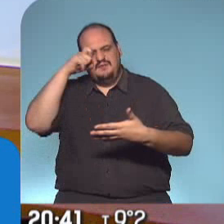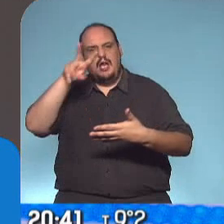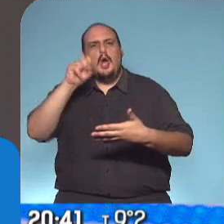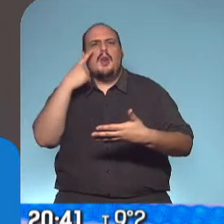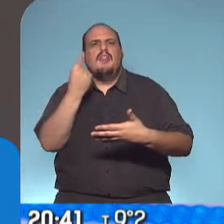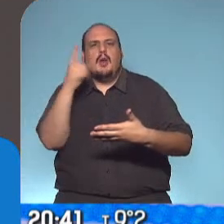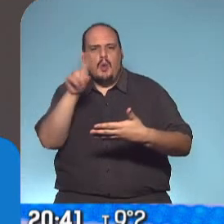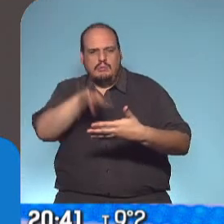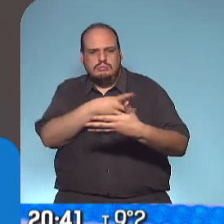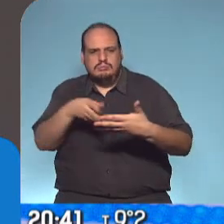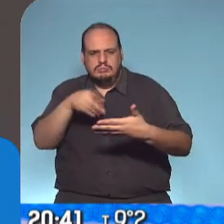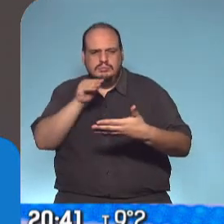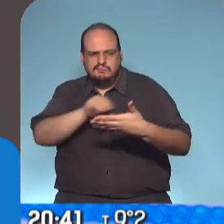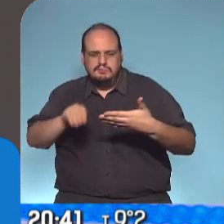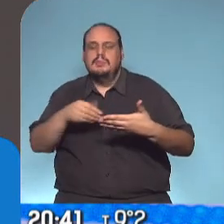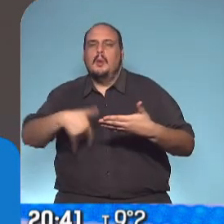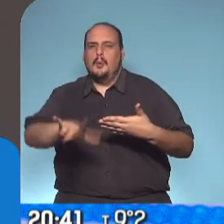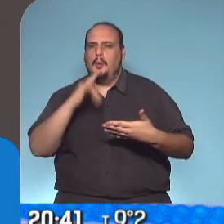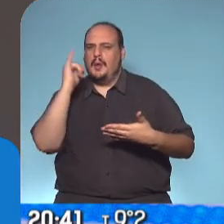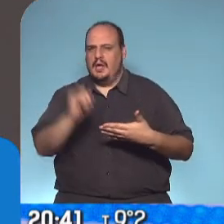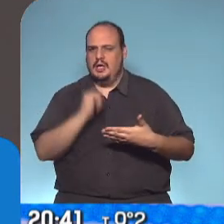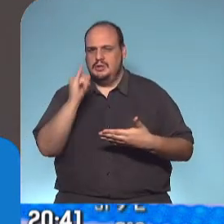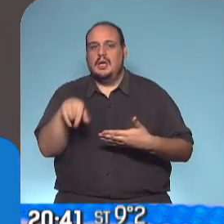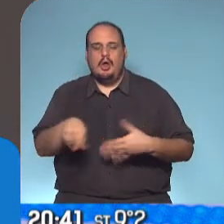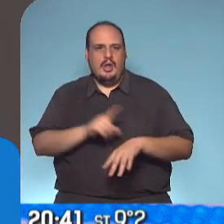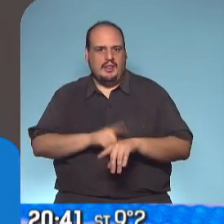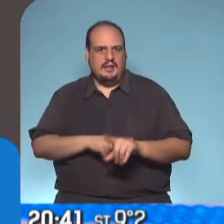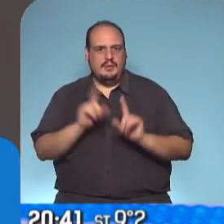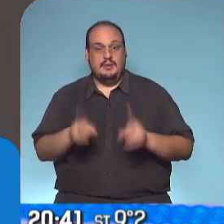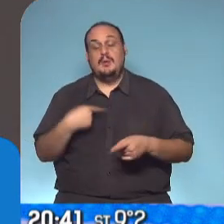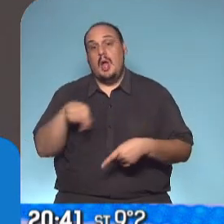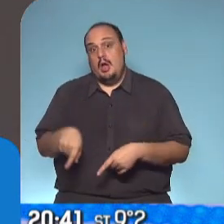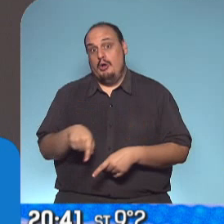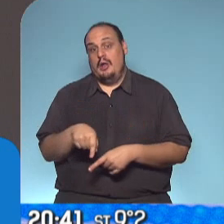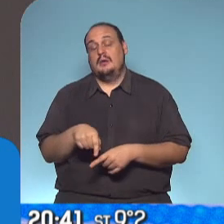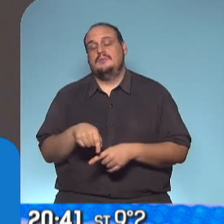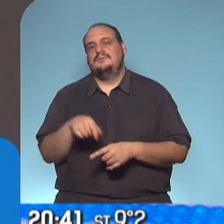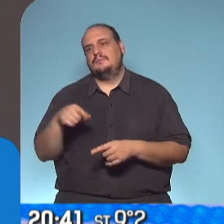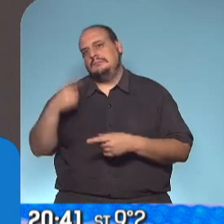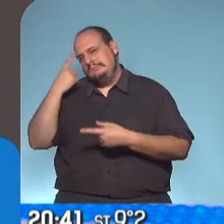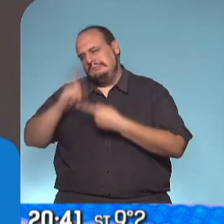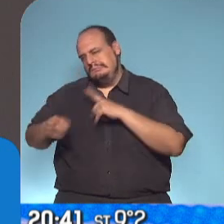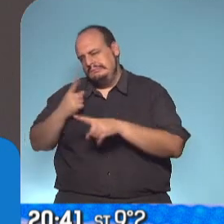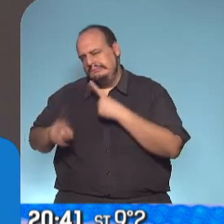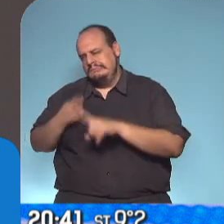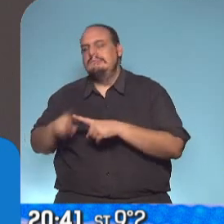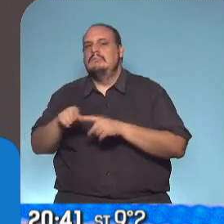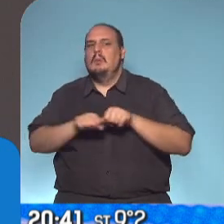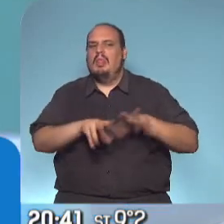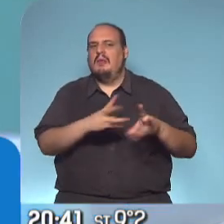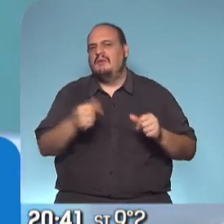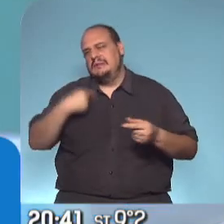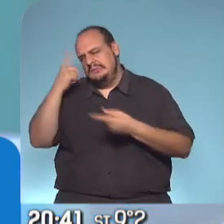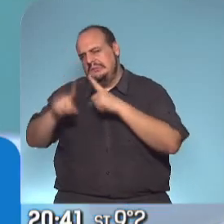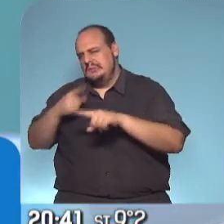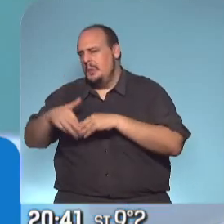emergencia y es tiempo de hablar de eso, y por supuesto en el mientras tanto se van discutiendo las políticas post pandemia. Iba a hacer la